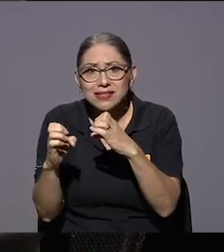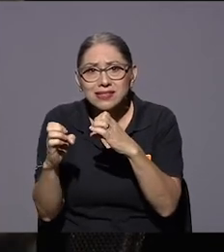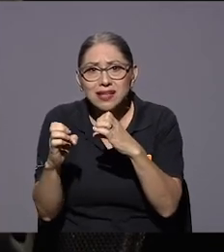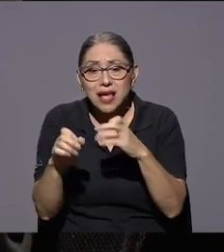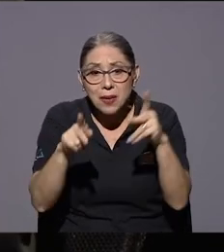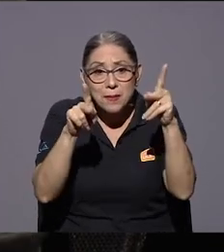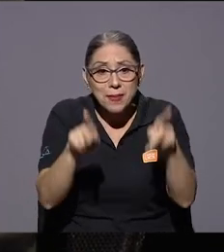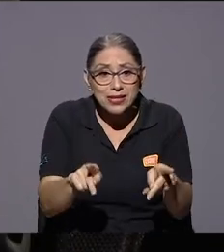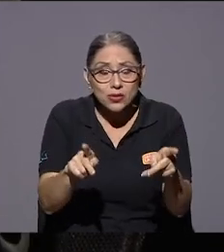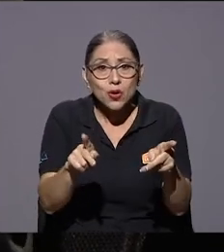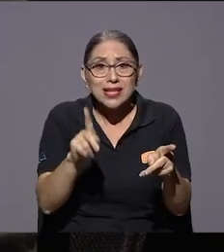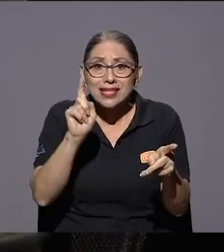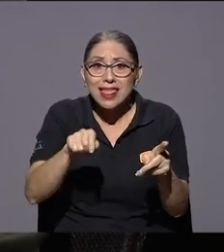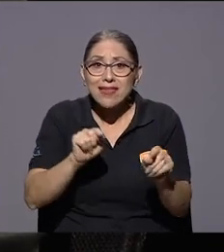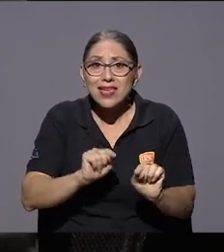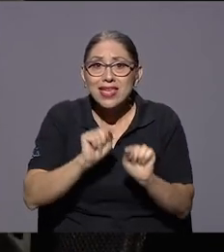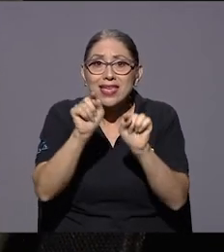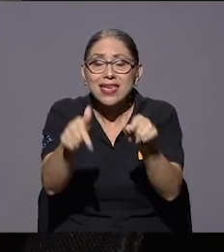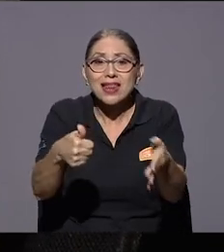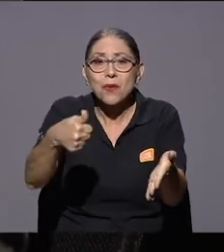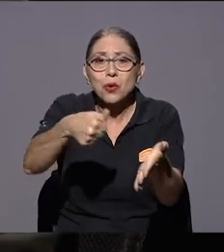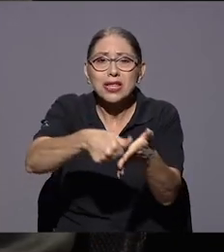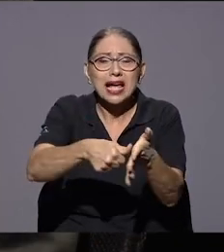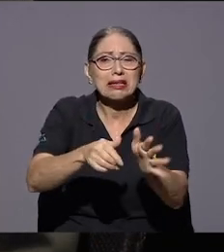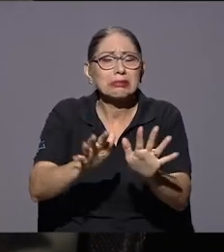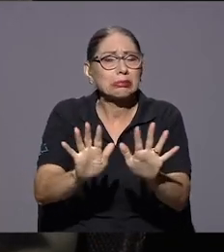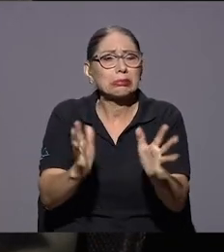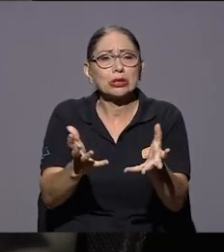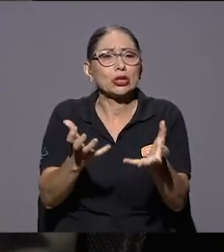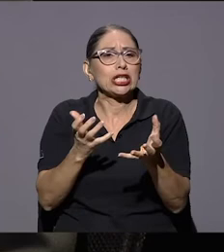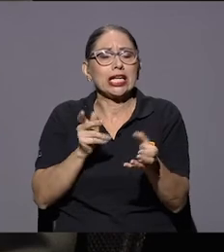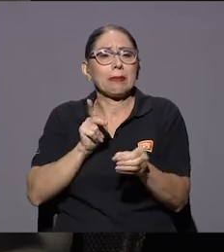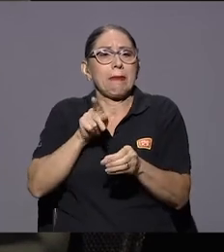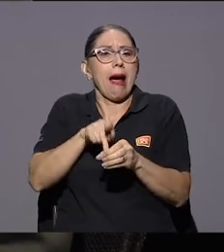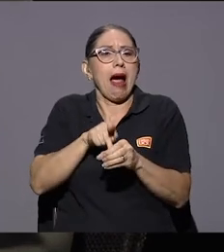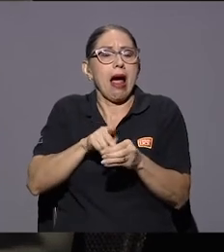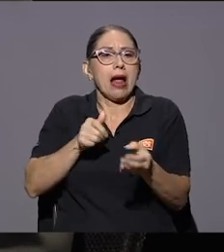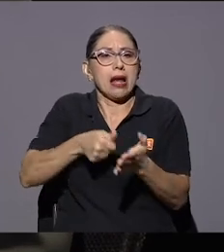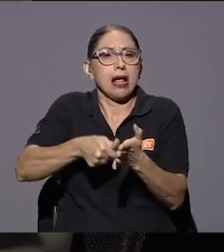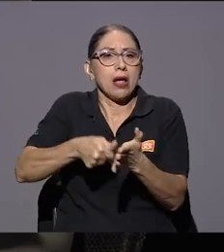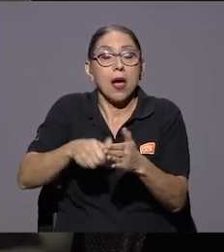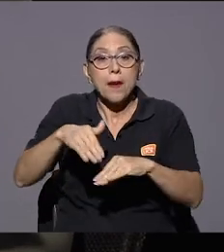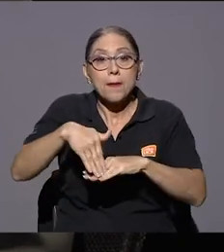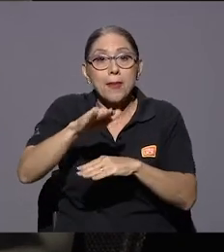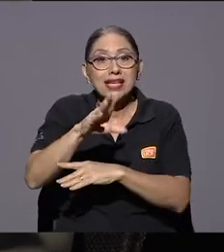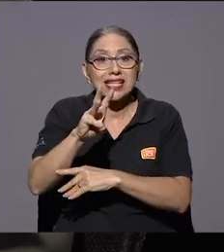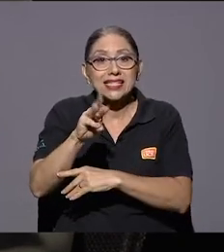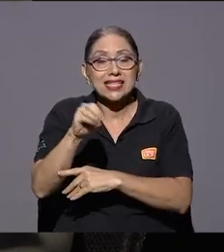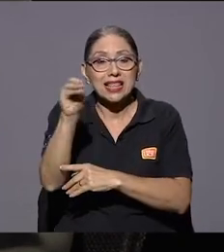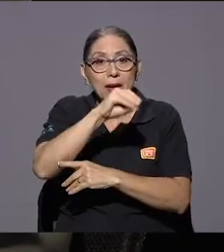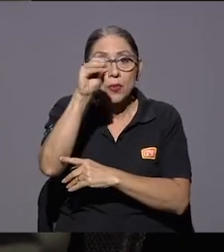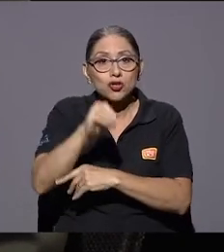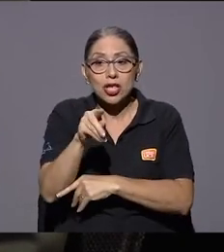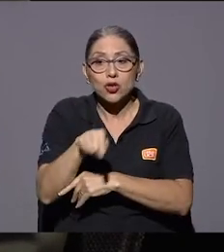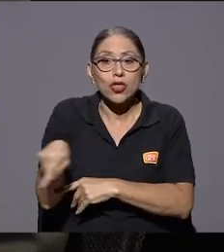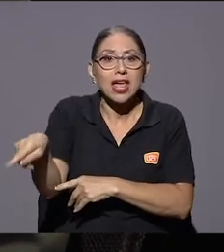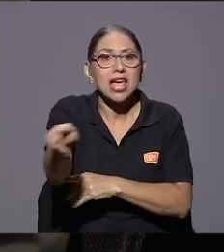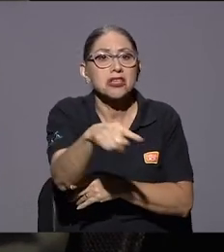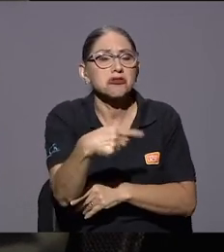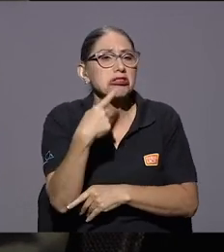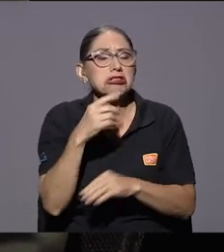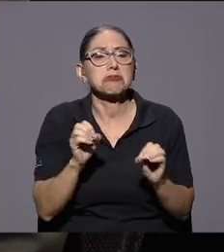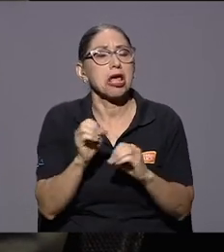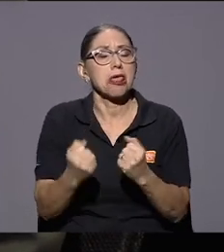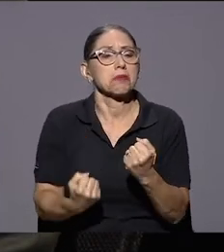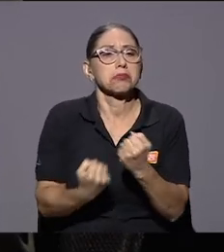existe de parte de los electores y las electoras a la participación electoral. Sí, más de un 60% de ellos se declaran sin